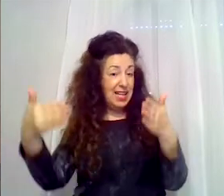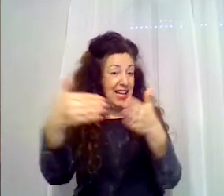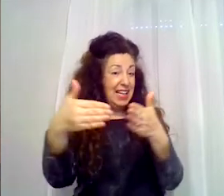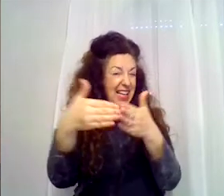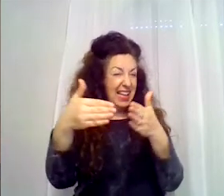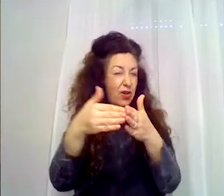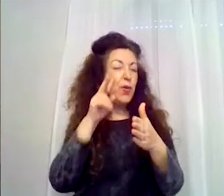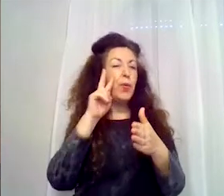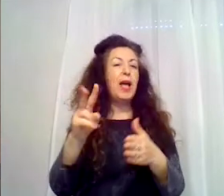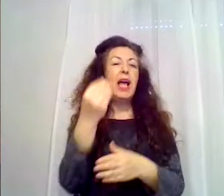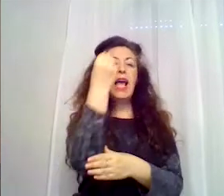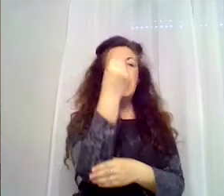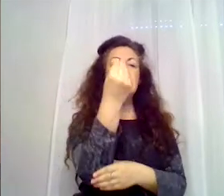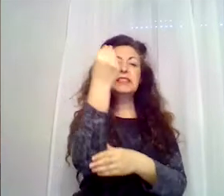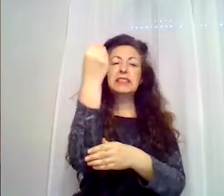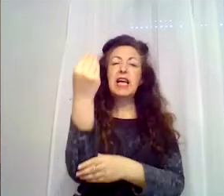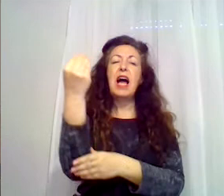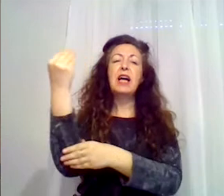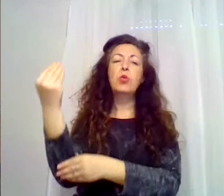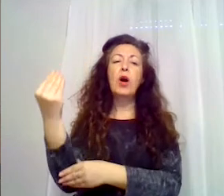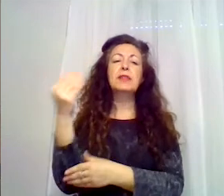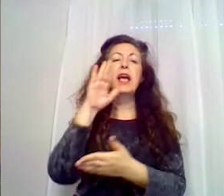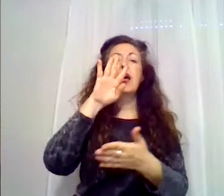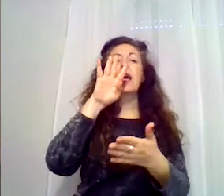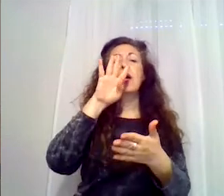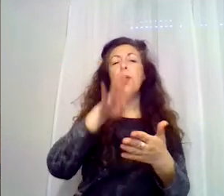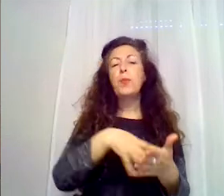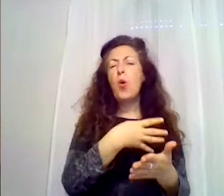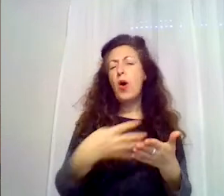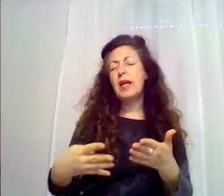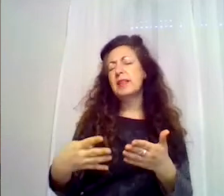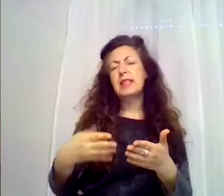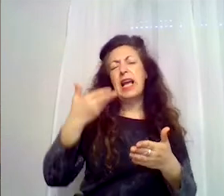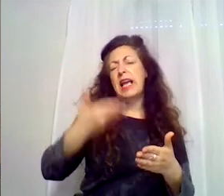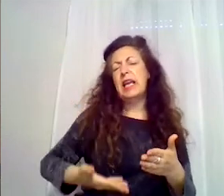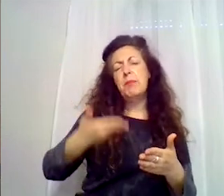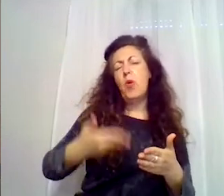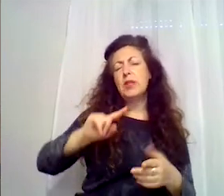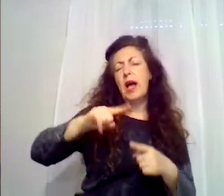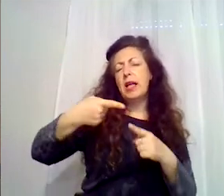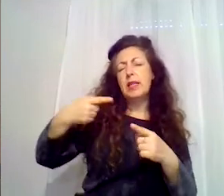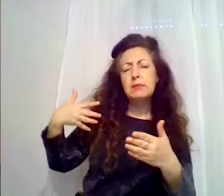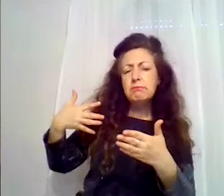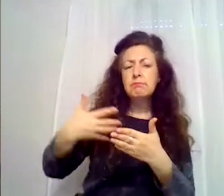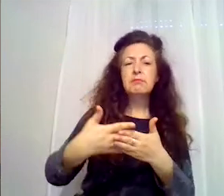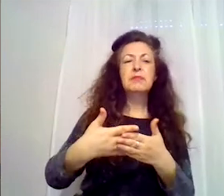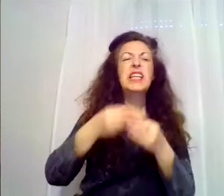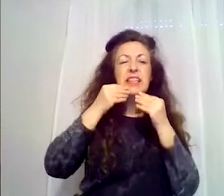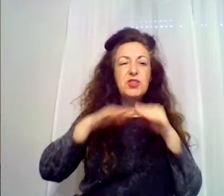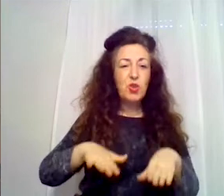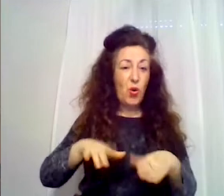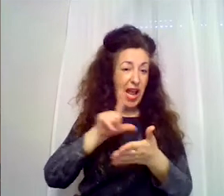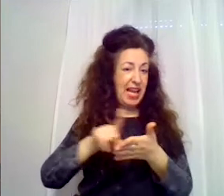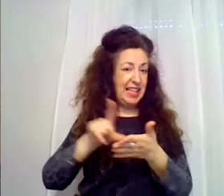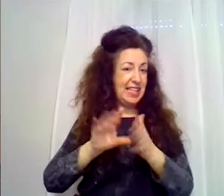Marlowe no murió ese año de 1593. Y yo creo que es algo que en la comunidad